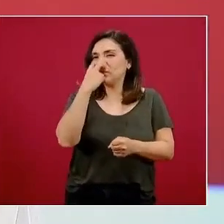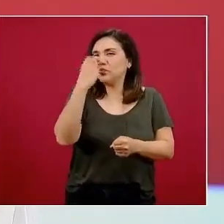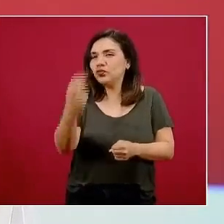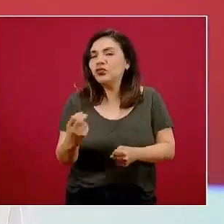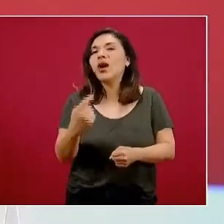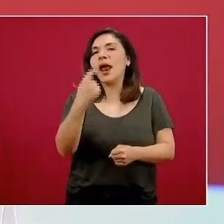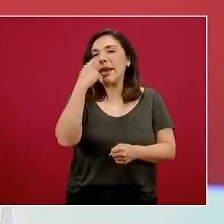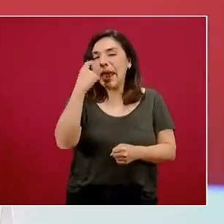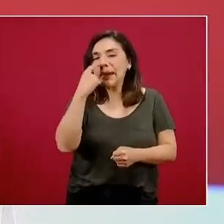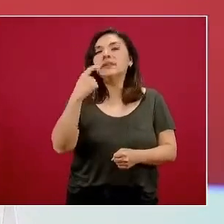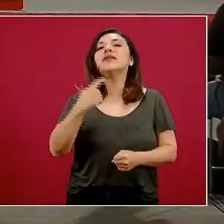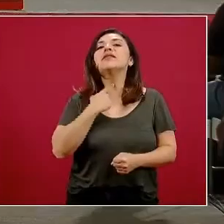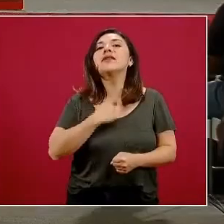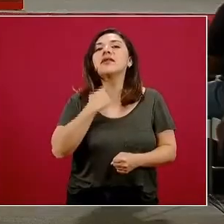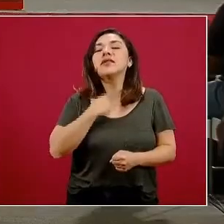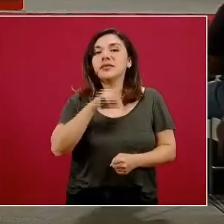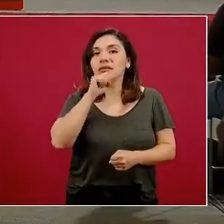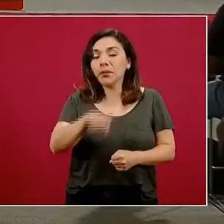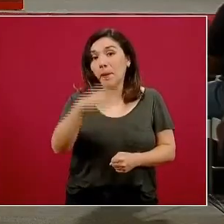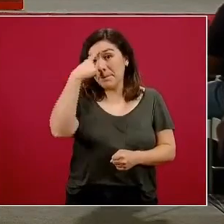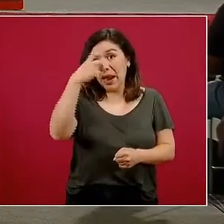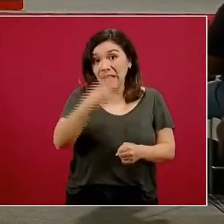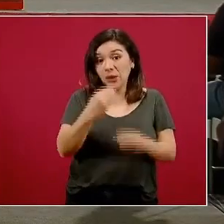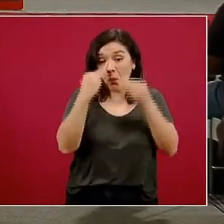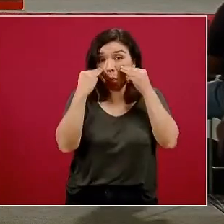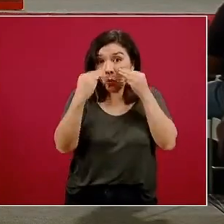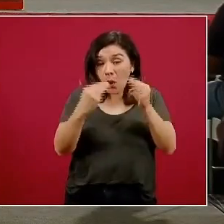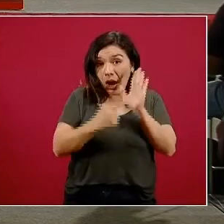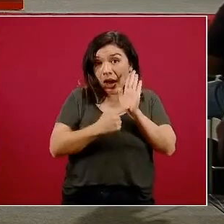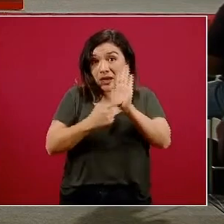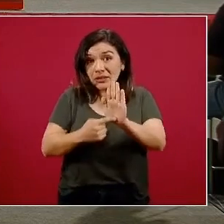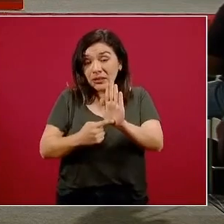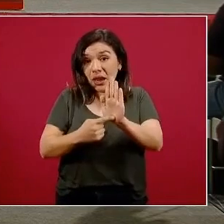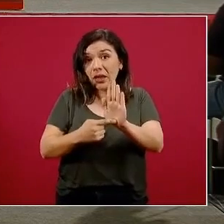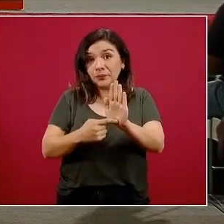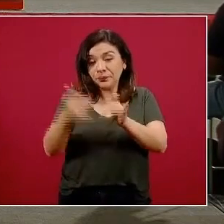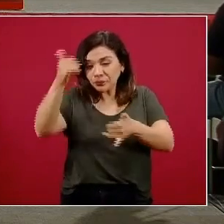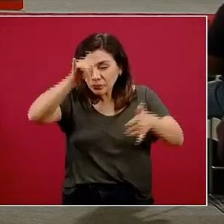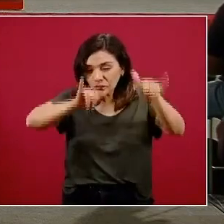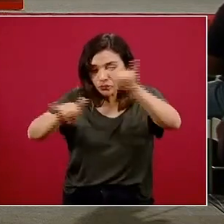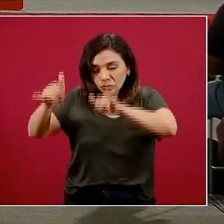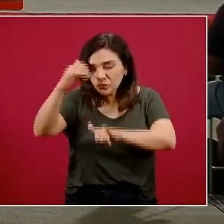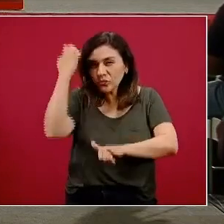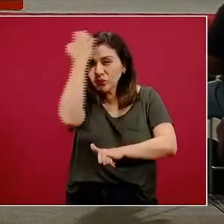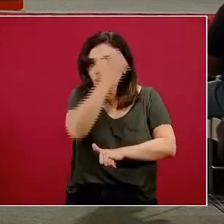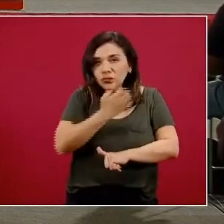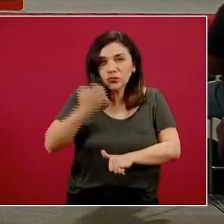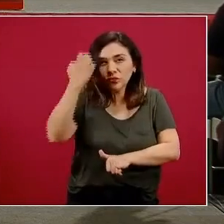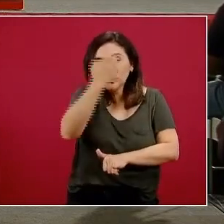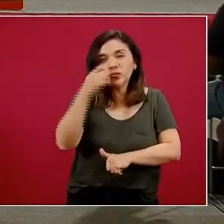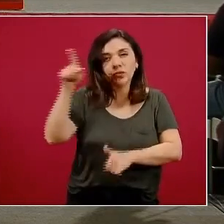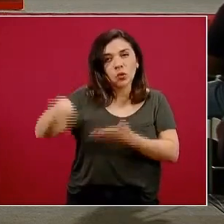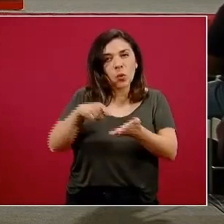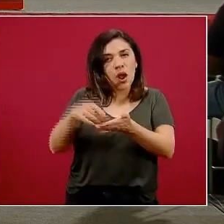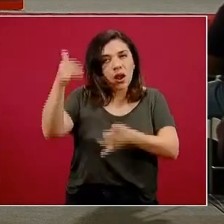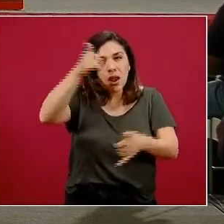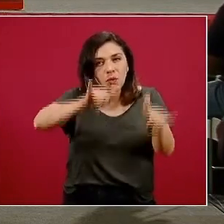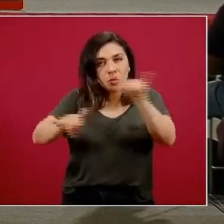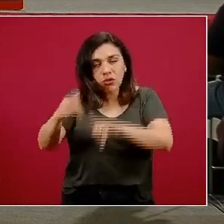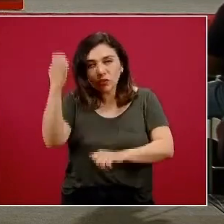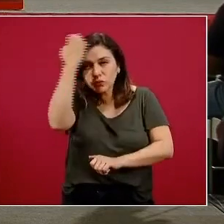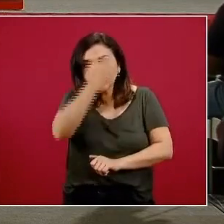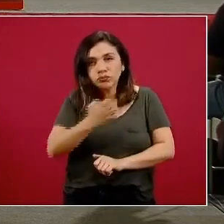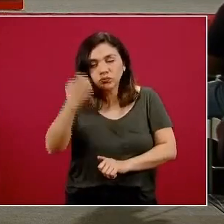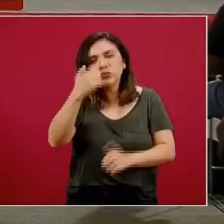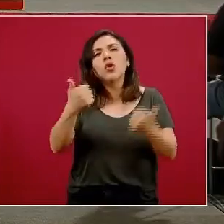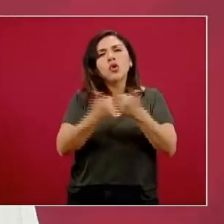nariz, de la garganta, para que con esa muestra, la muestra de ese líquido, se haga un análisis de laboratorio, con